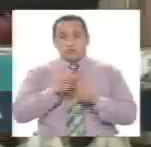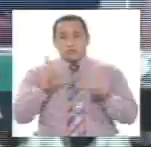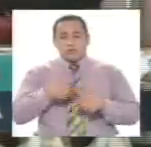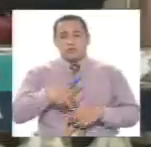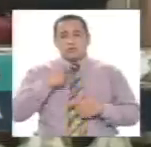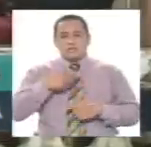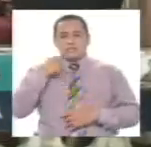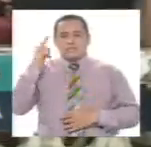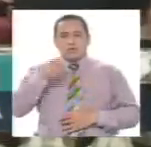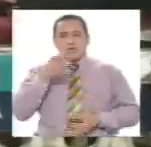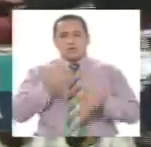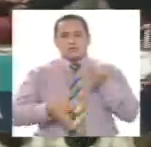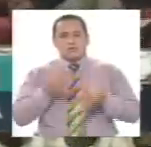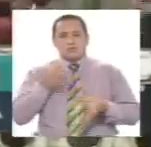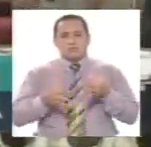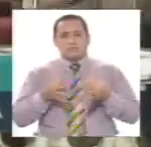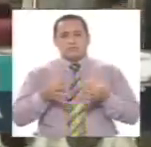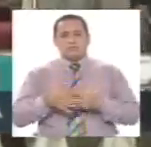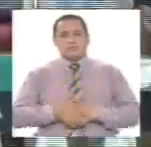os lo demande.